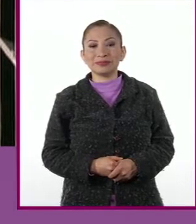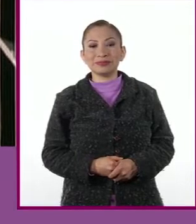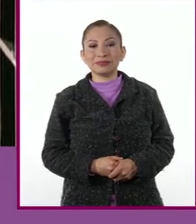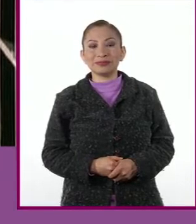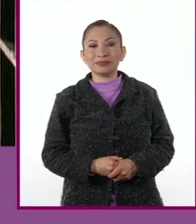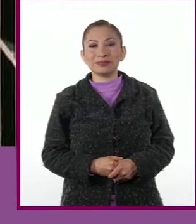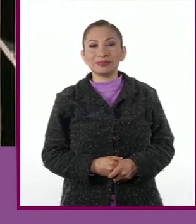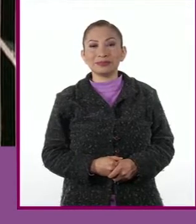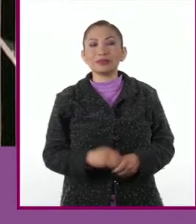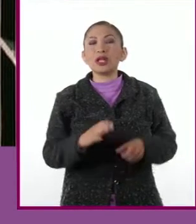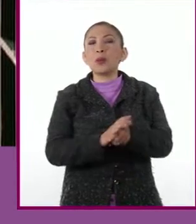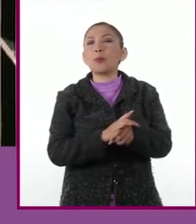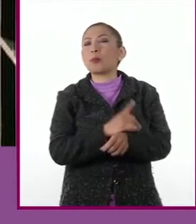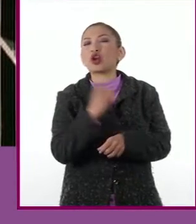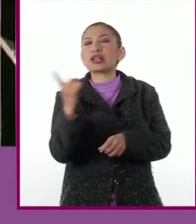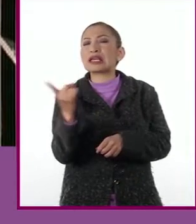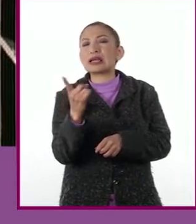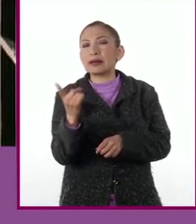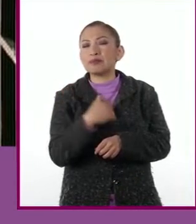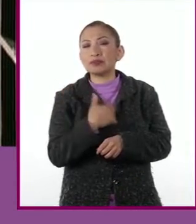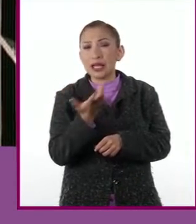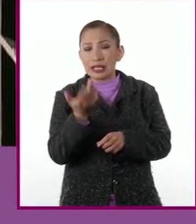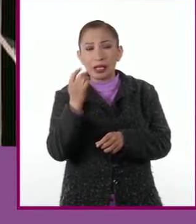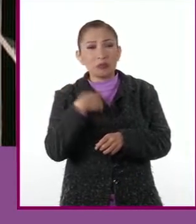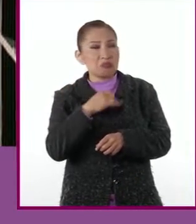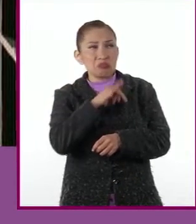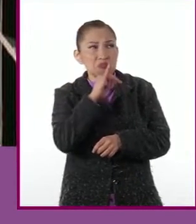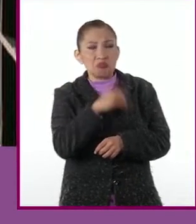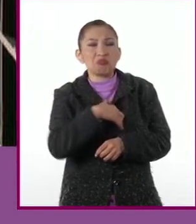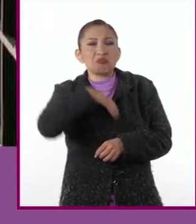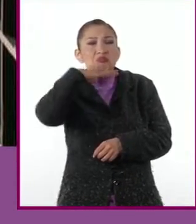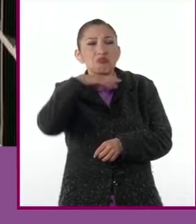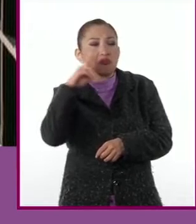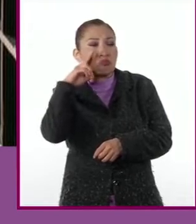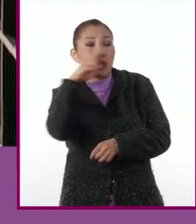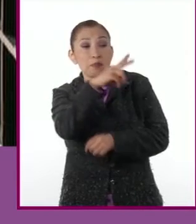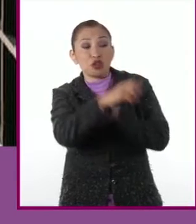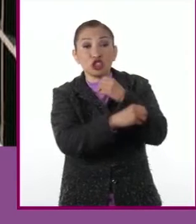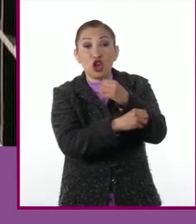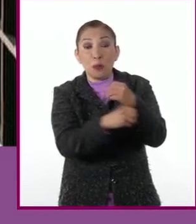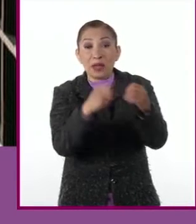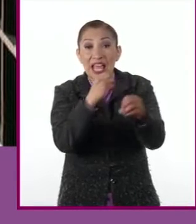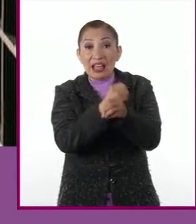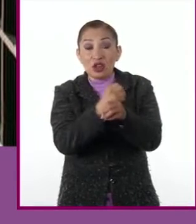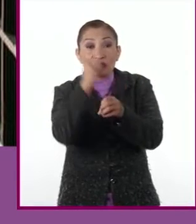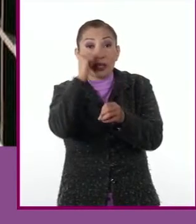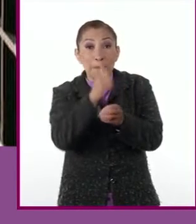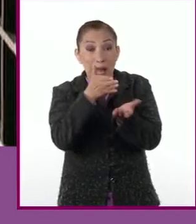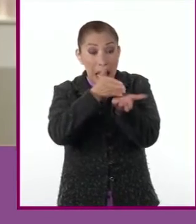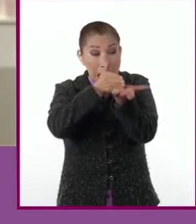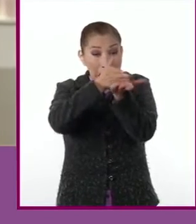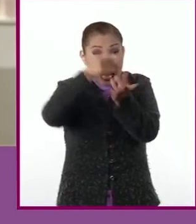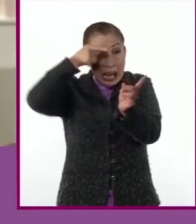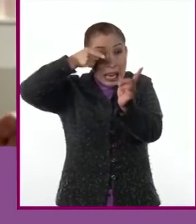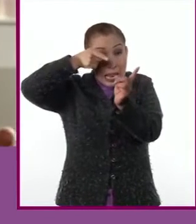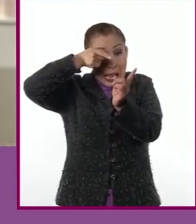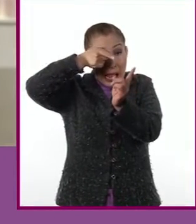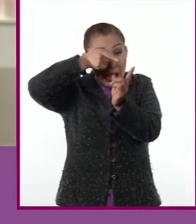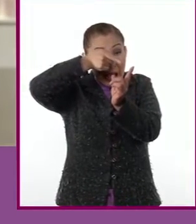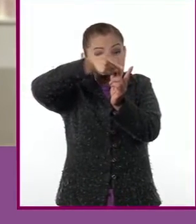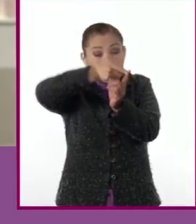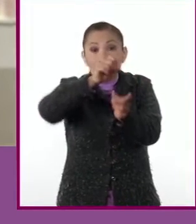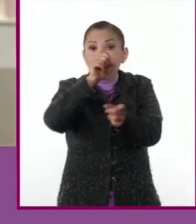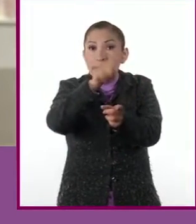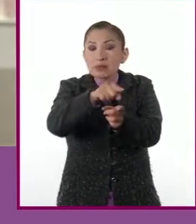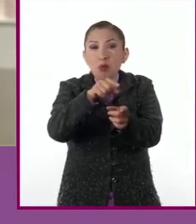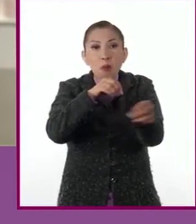La razón por la que casi nunca observamos que los objetos están en línea recta sin cambiar su estado